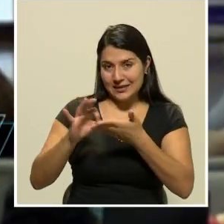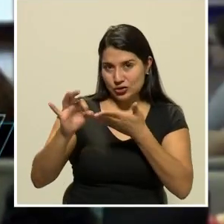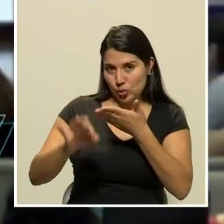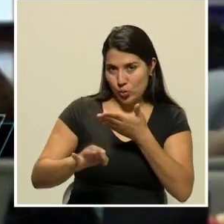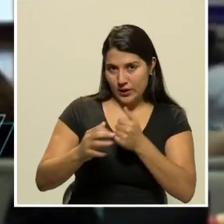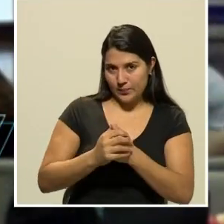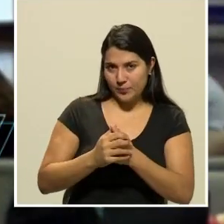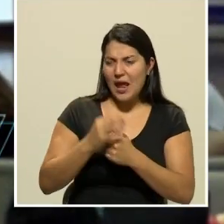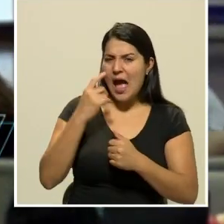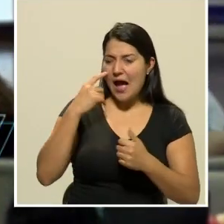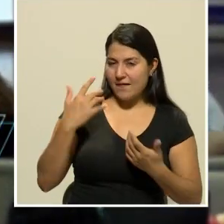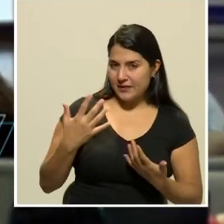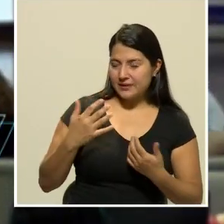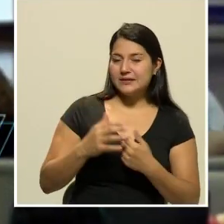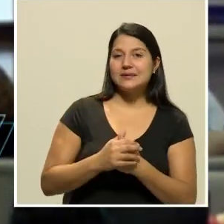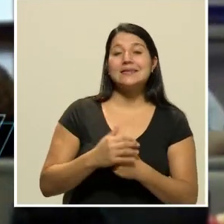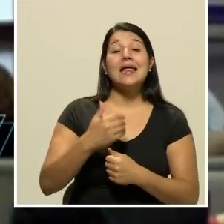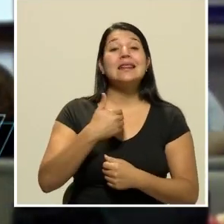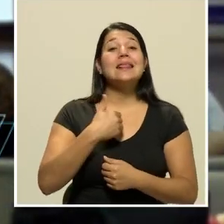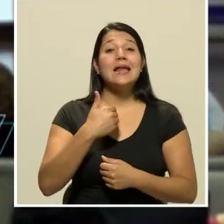A ver, tenemos proveedores